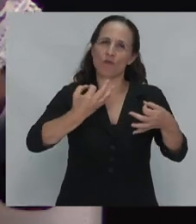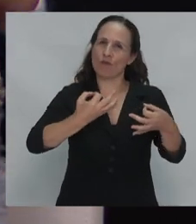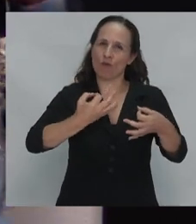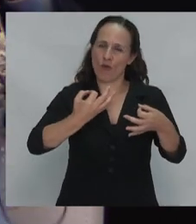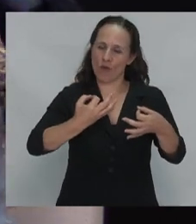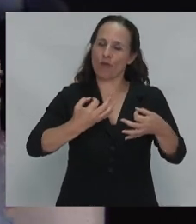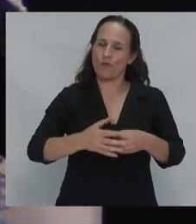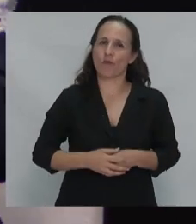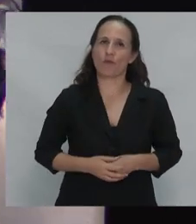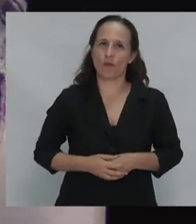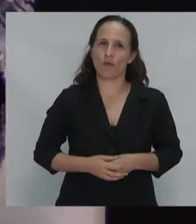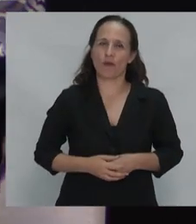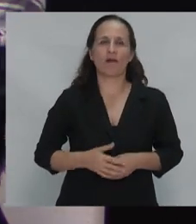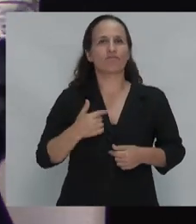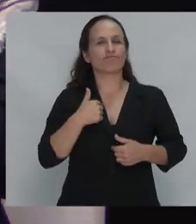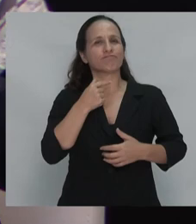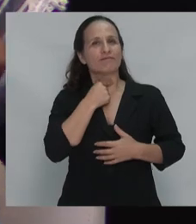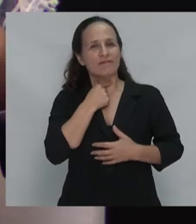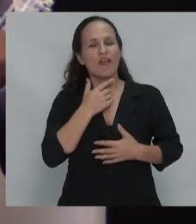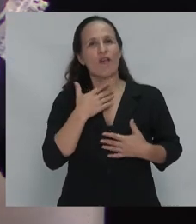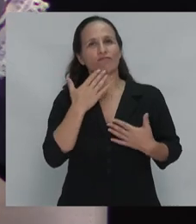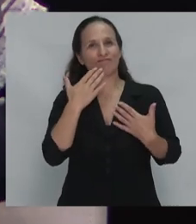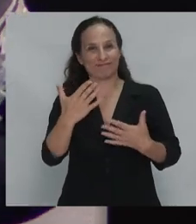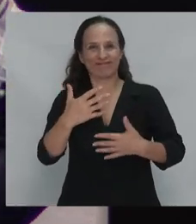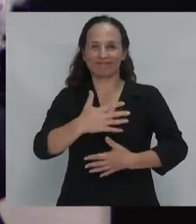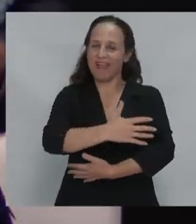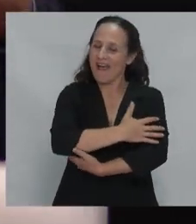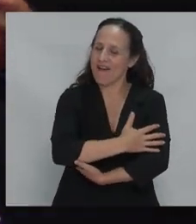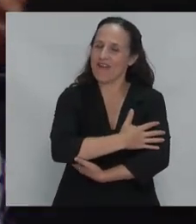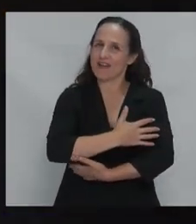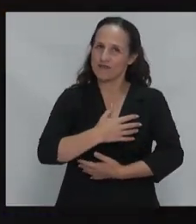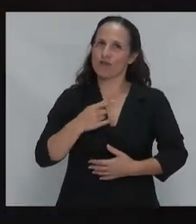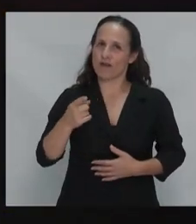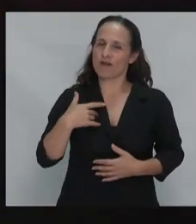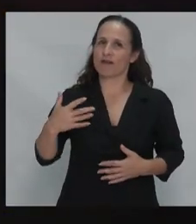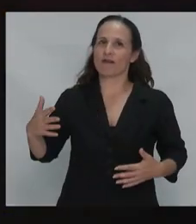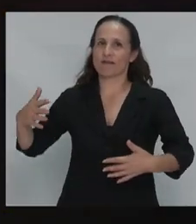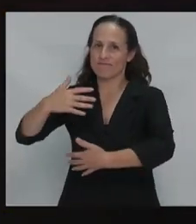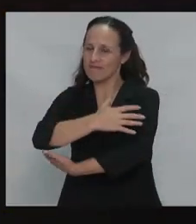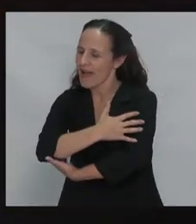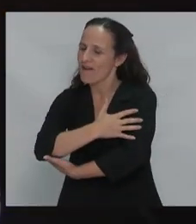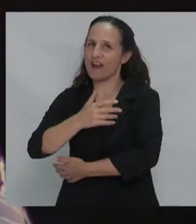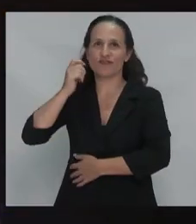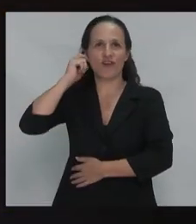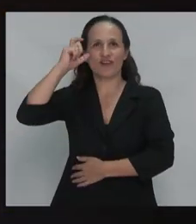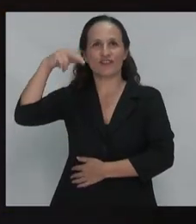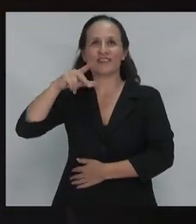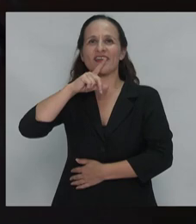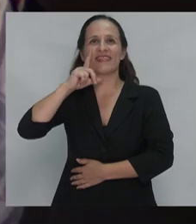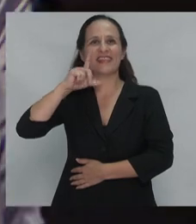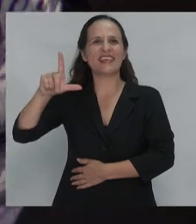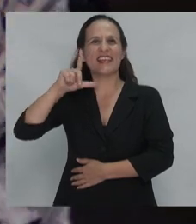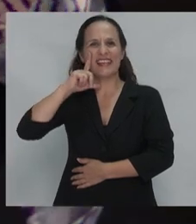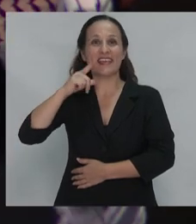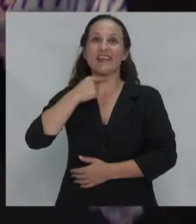hizo. Quiero retribuir este reconocimiento y este abrazo con un abrazo a Pablo Gentile, regalándole